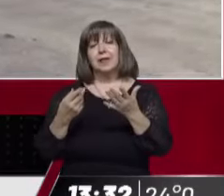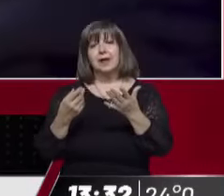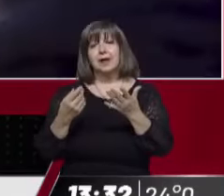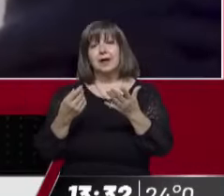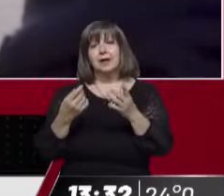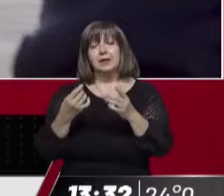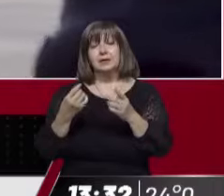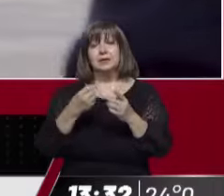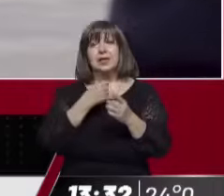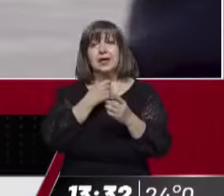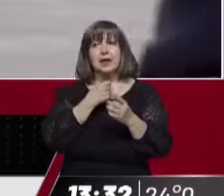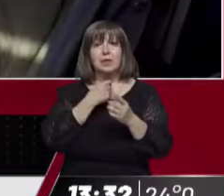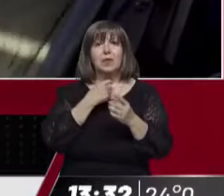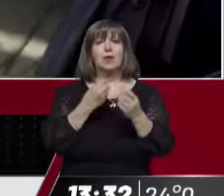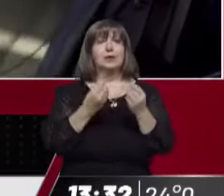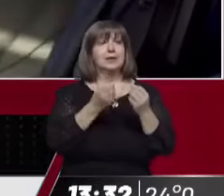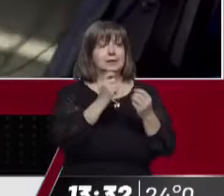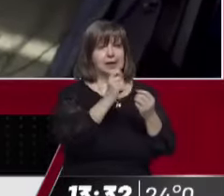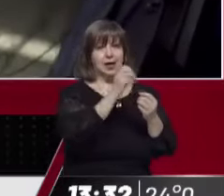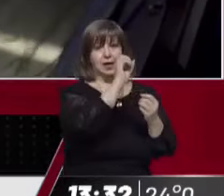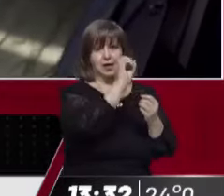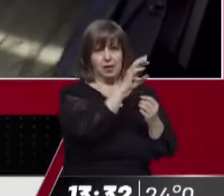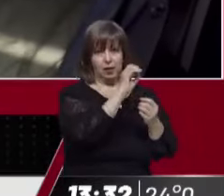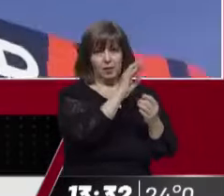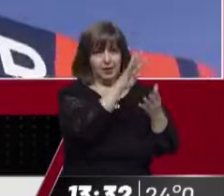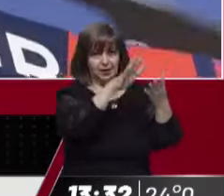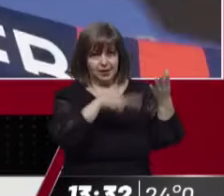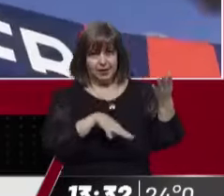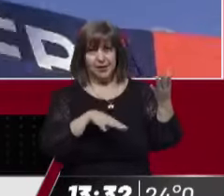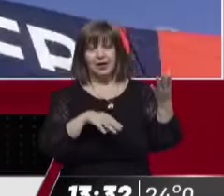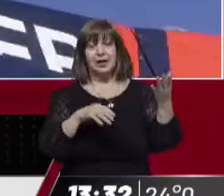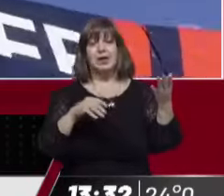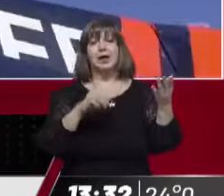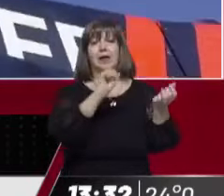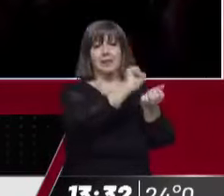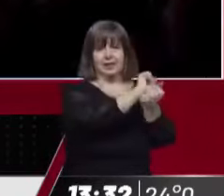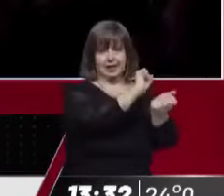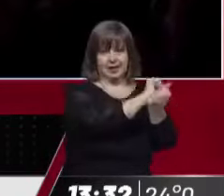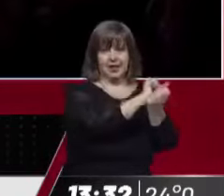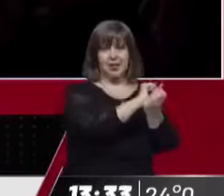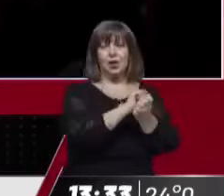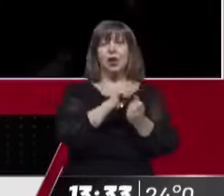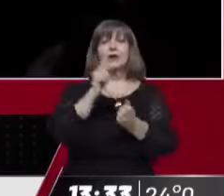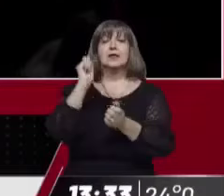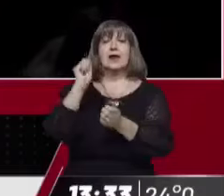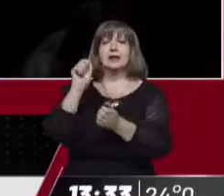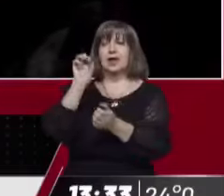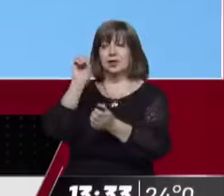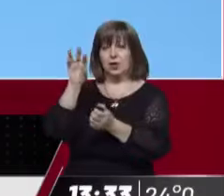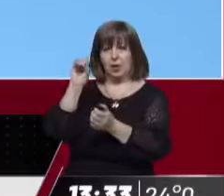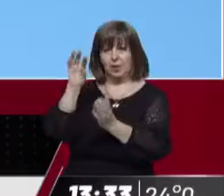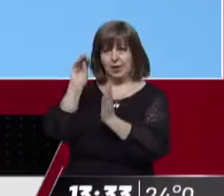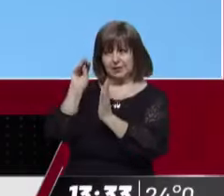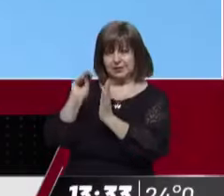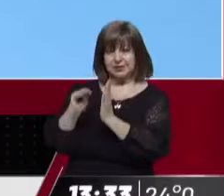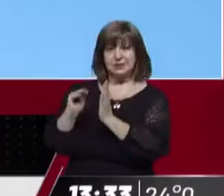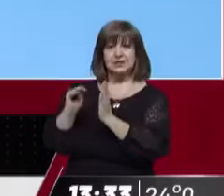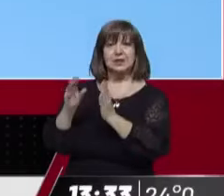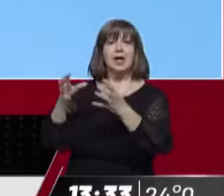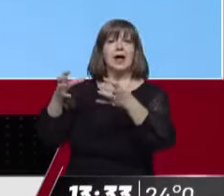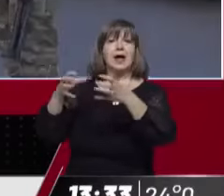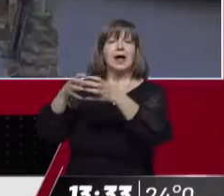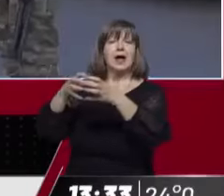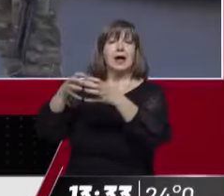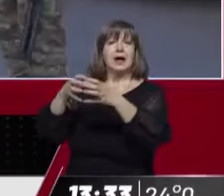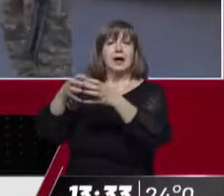a permitir también incorporar quiénes van a estar en esos pabellones de alto perfil, a los que va a estar destinado específicamente todo